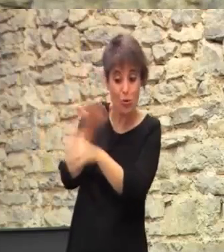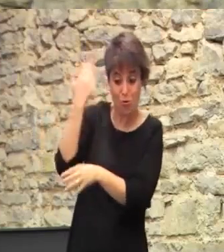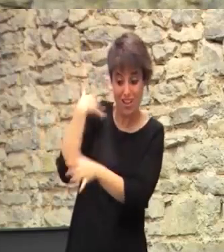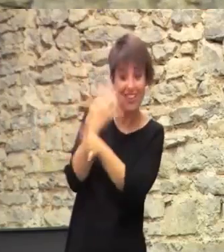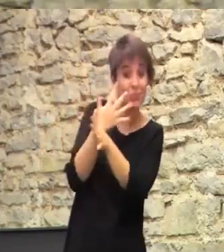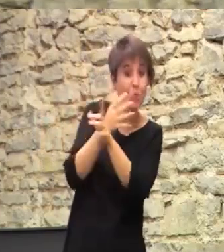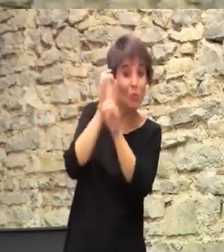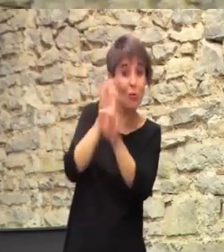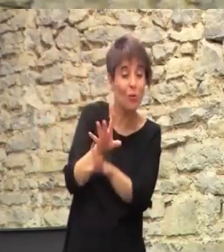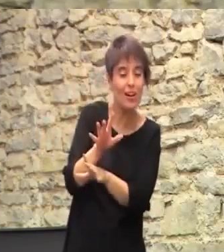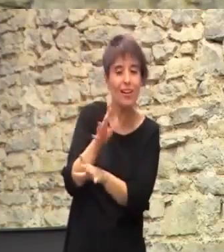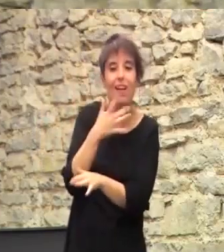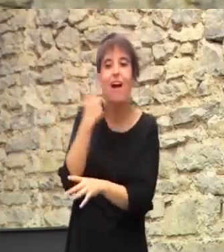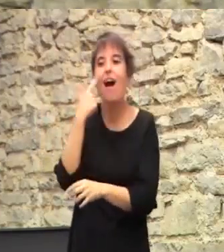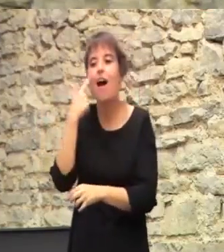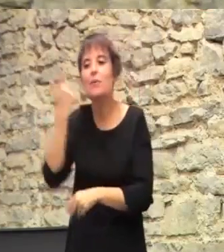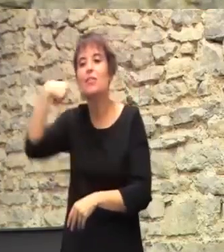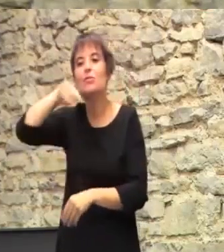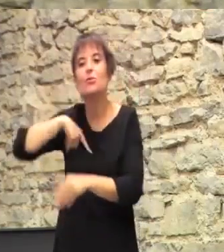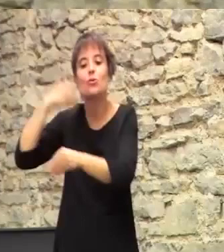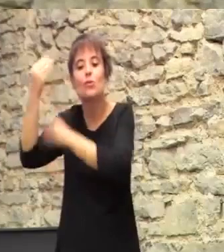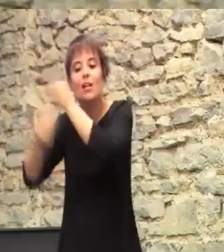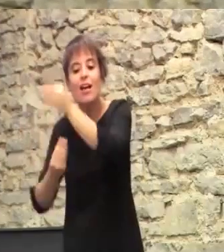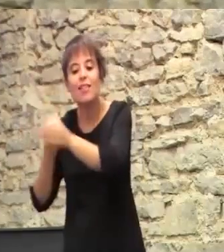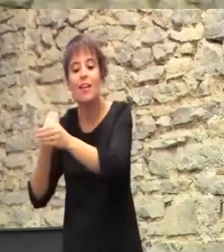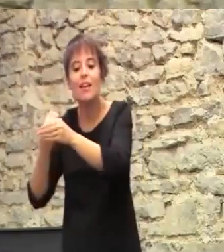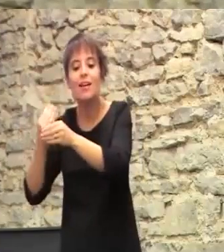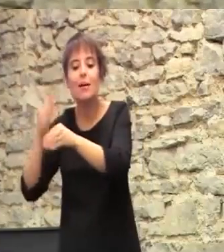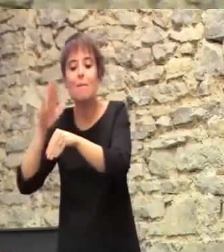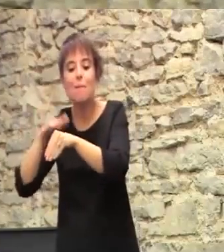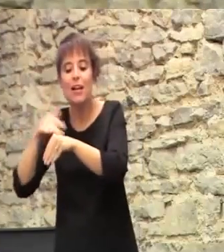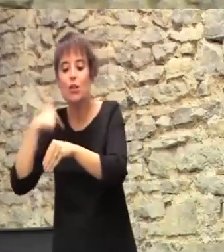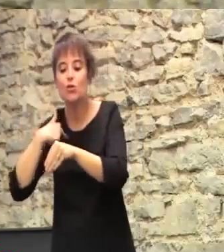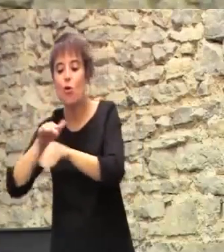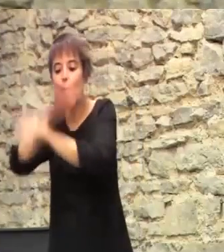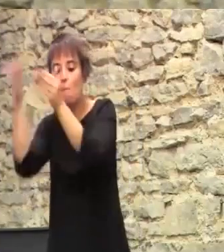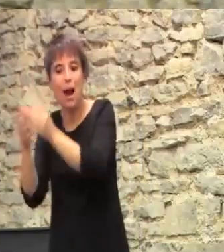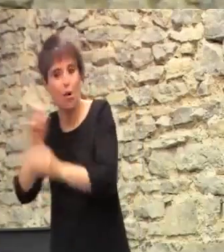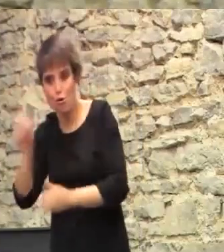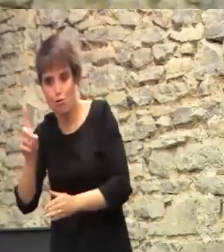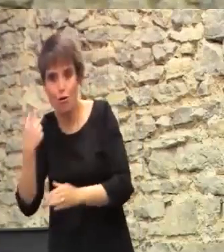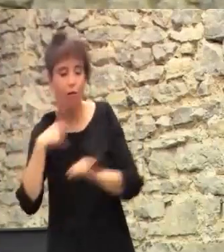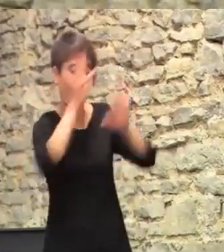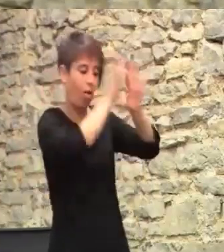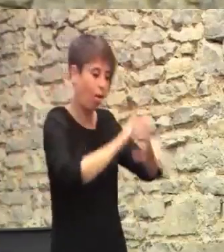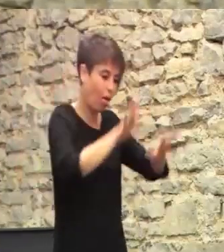estaba jugando a ver cómo hacemos para no ser tanto balón oa convencer a los varones que también hagan un poco de balón